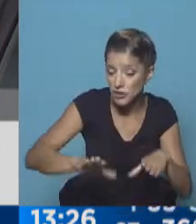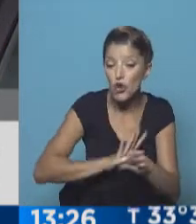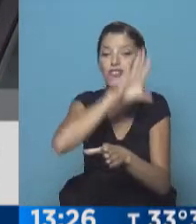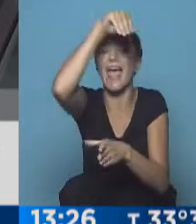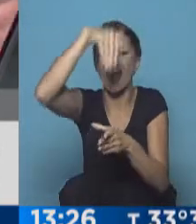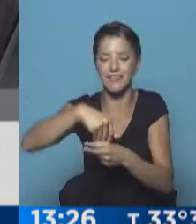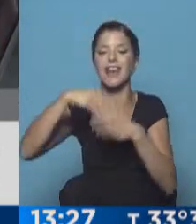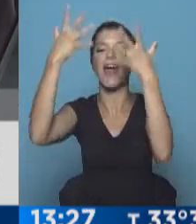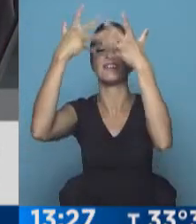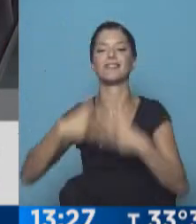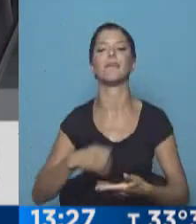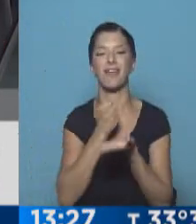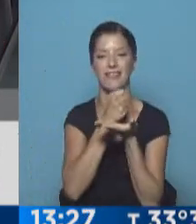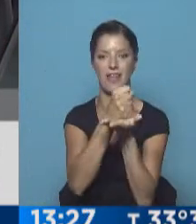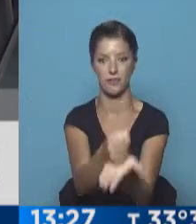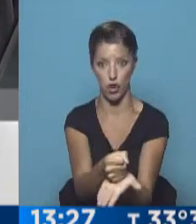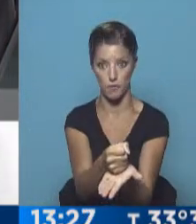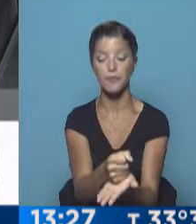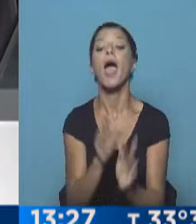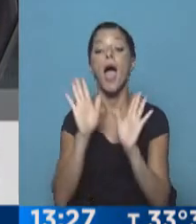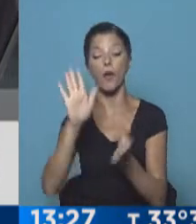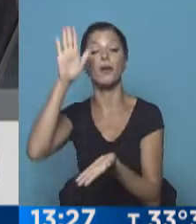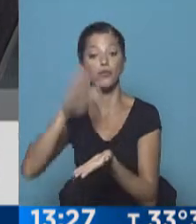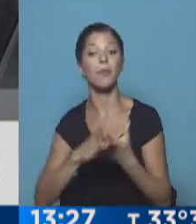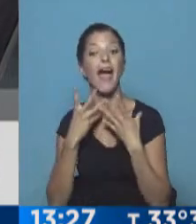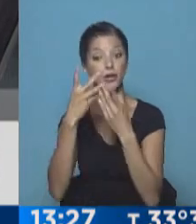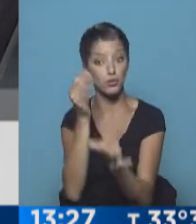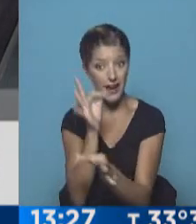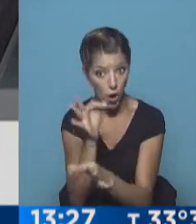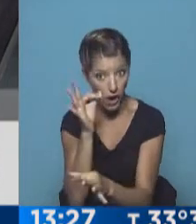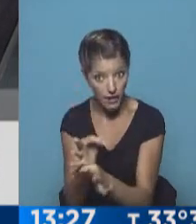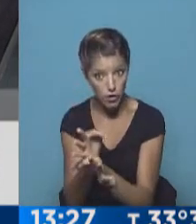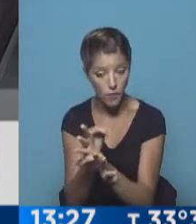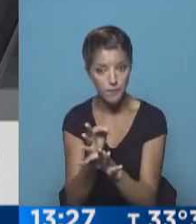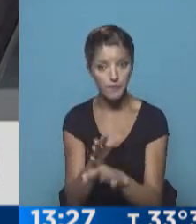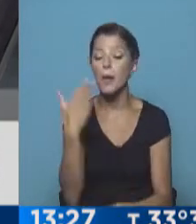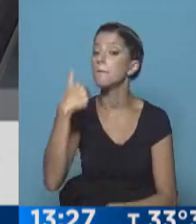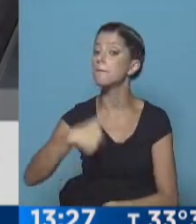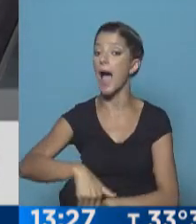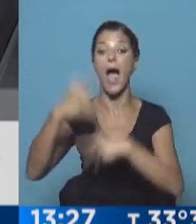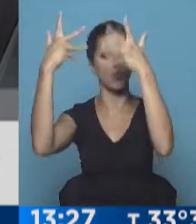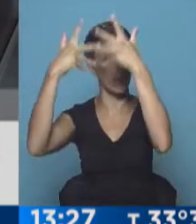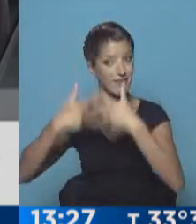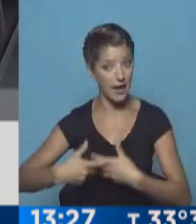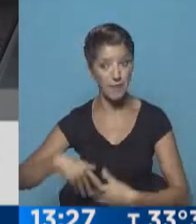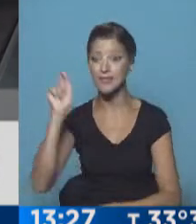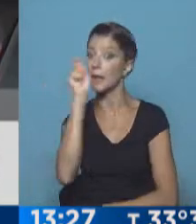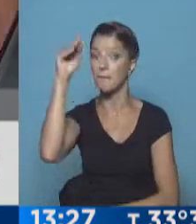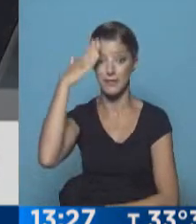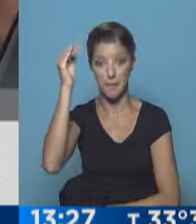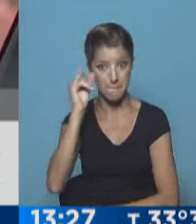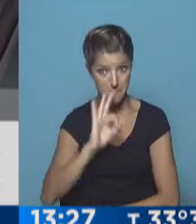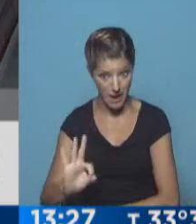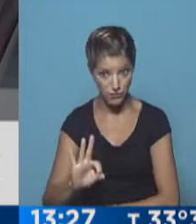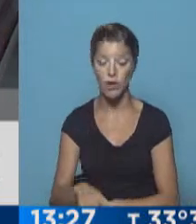asignaciones familiares y en cuanto a lo que la ayuda escolar si va a estar liquidando es de forma automática a partir del mes que viene así que valeria